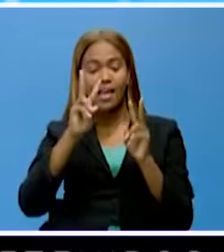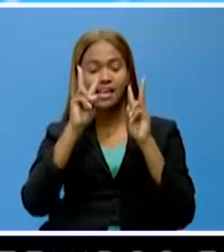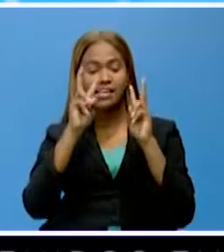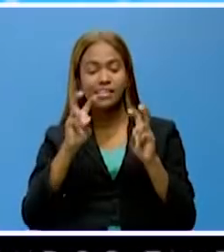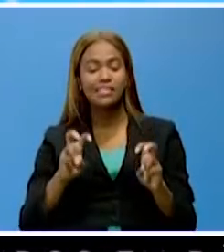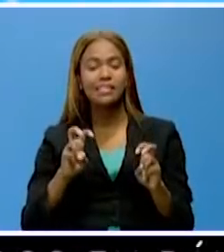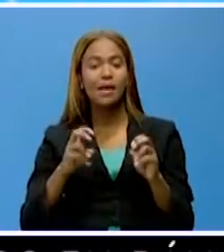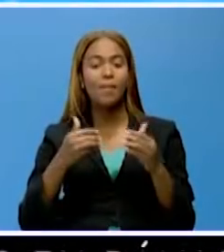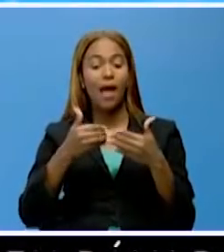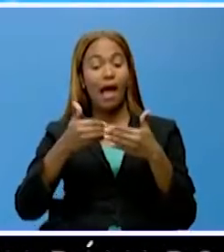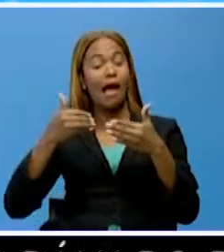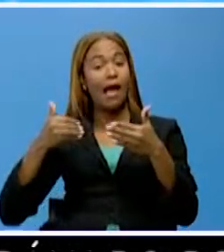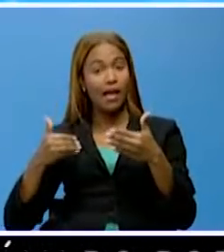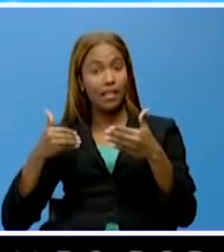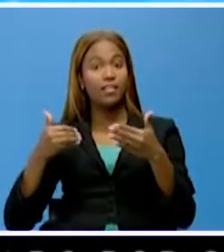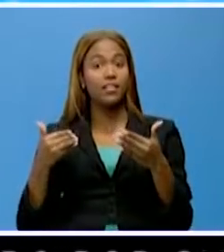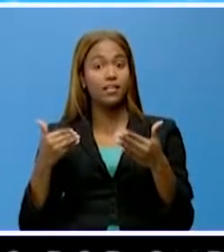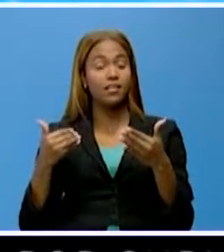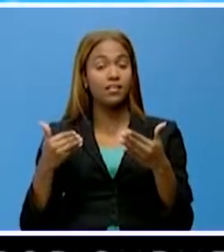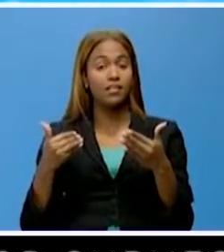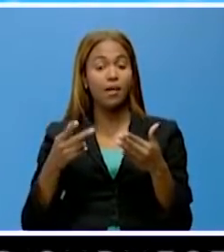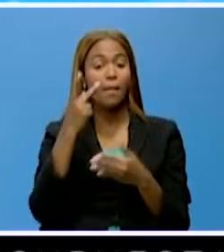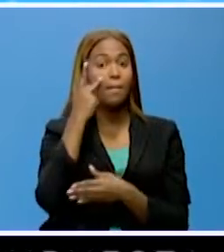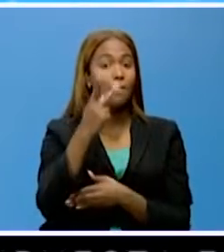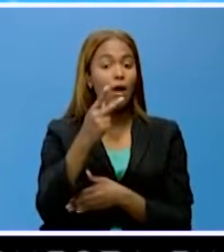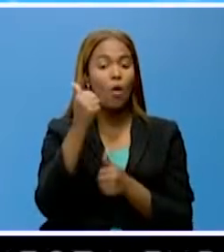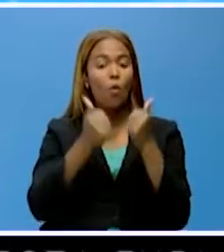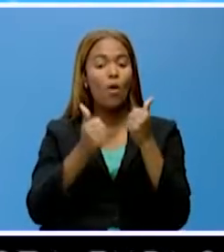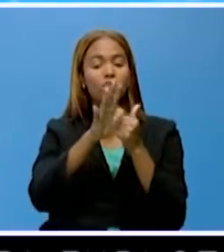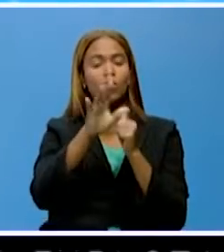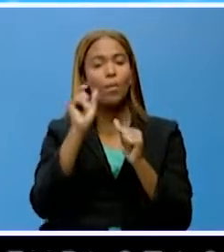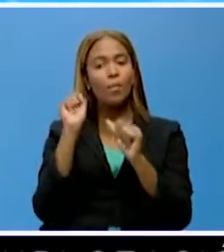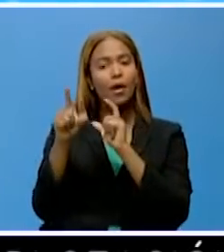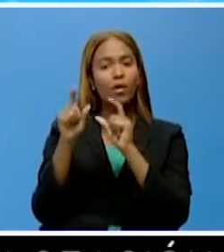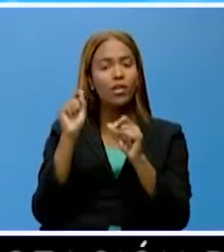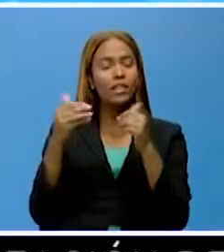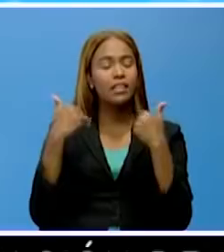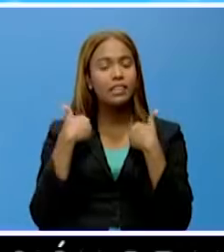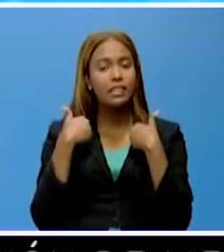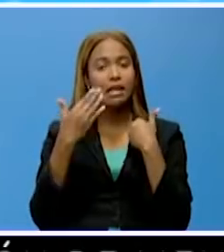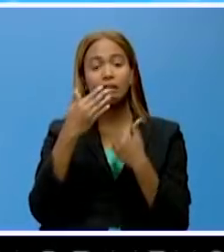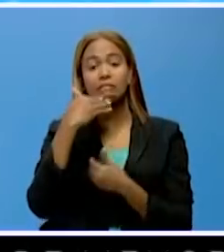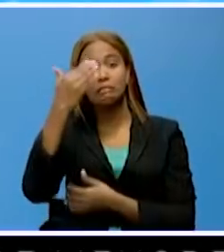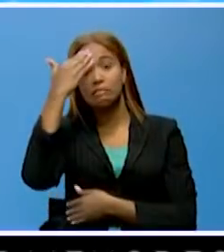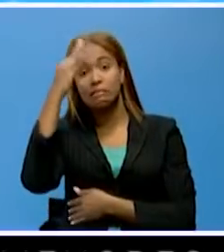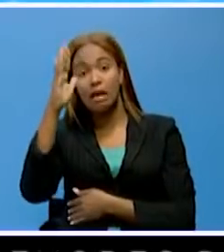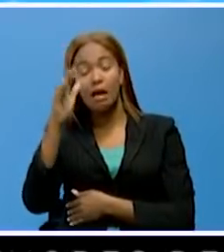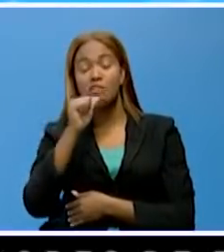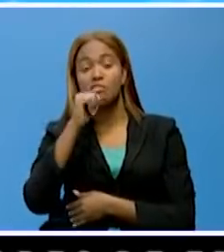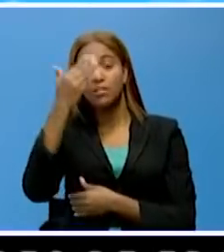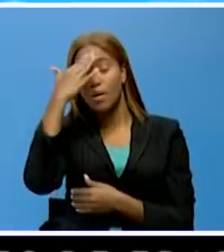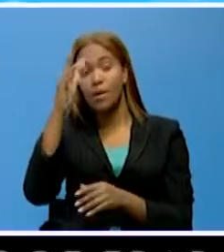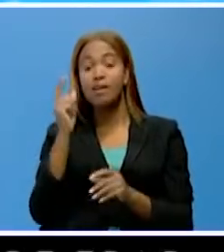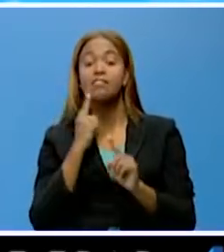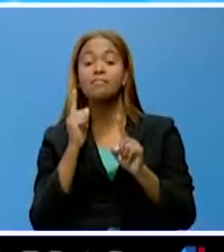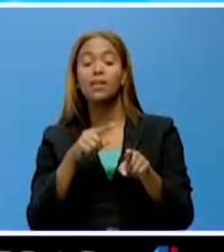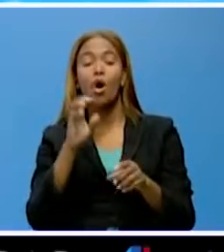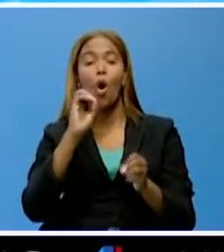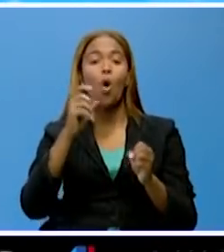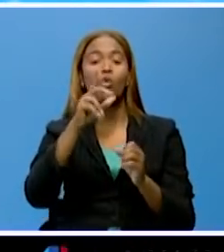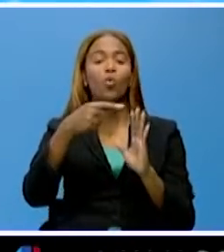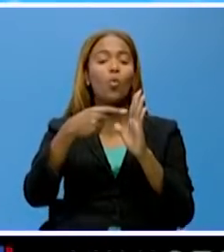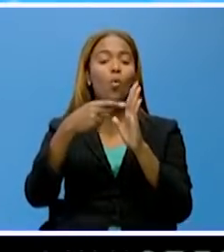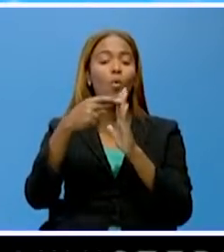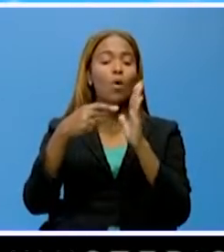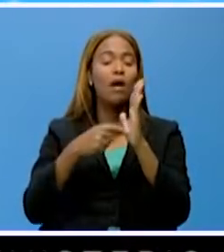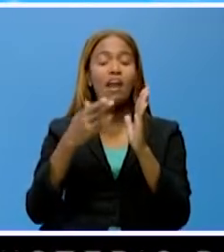examen adelantado, vemos cuáles son las preguntas que usted no se sabe, no sabe responder, o qué requisito usted